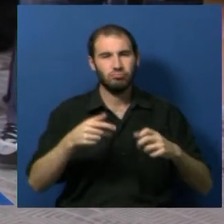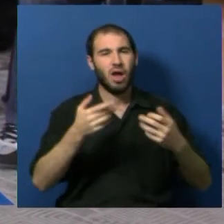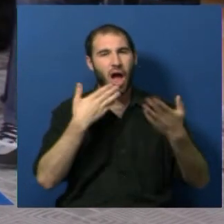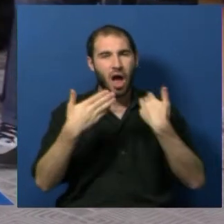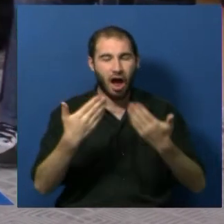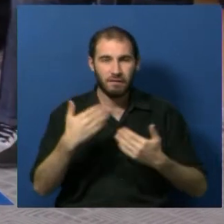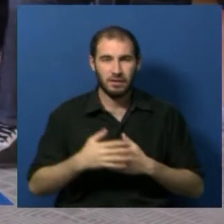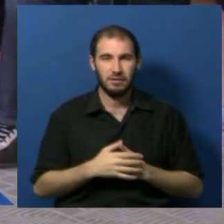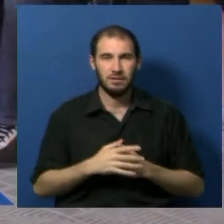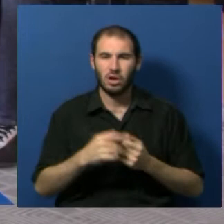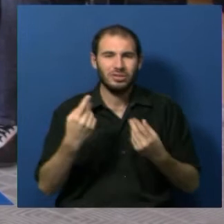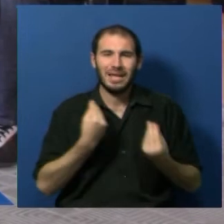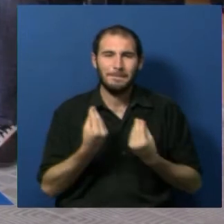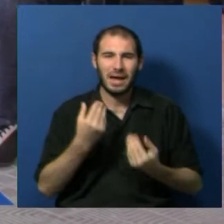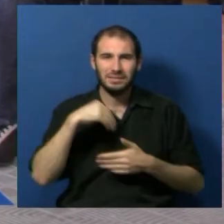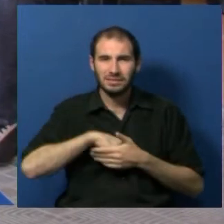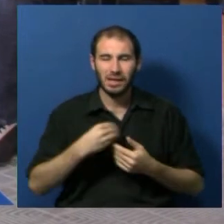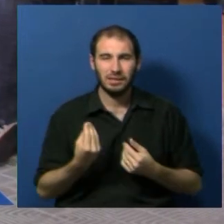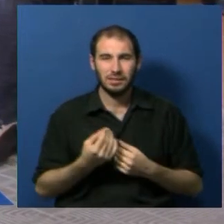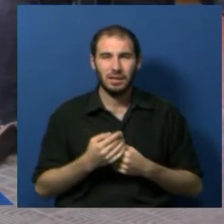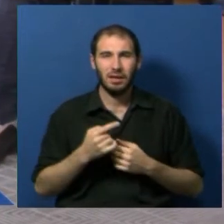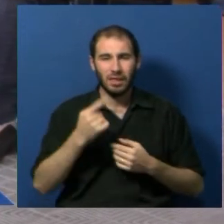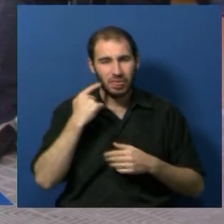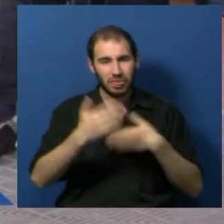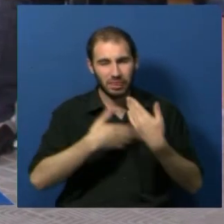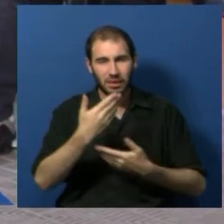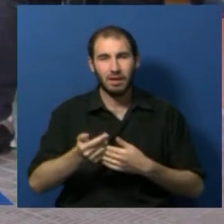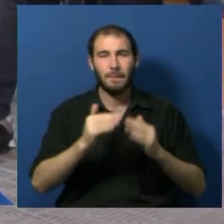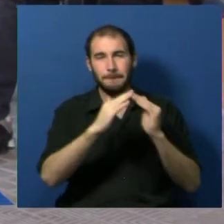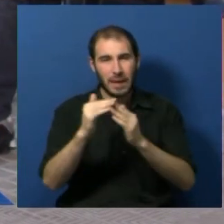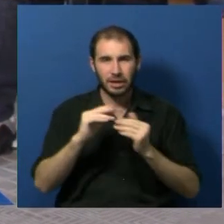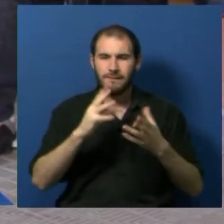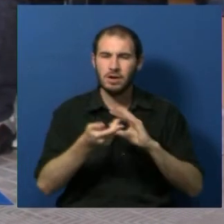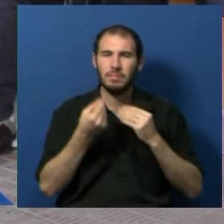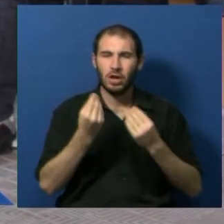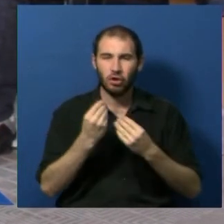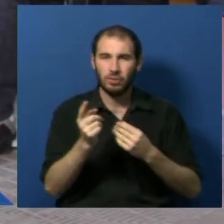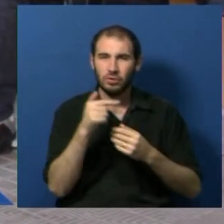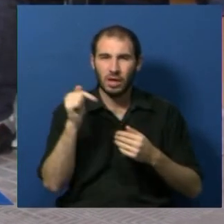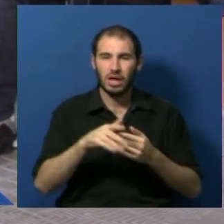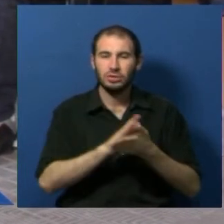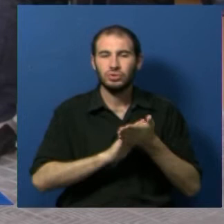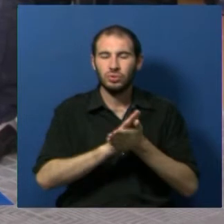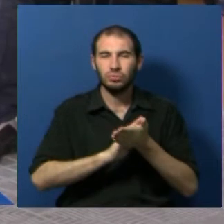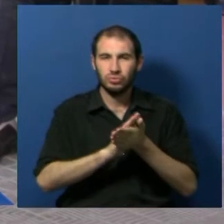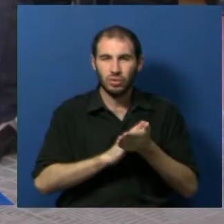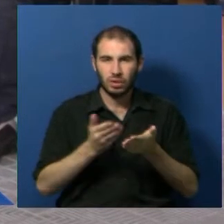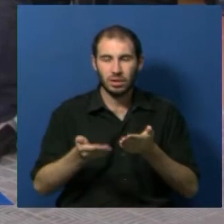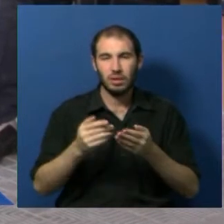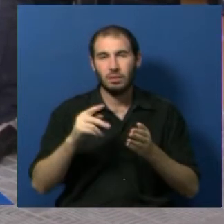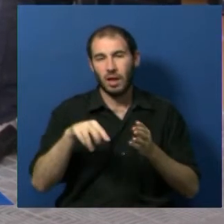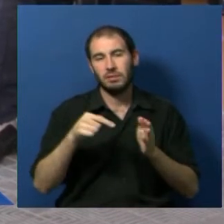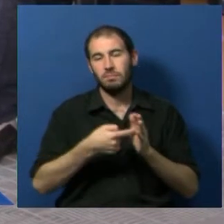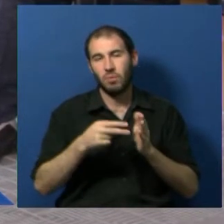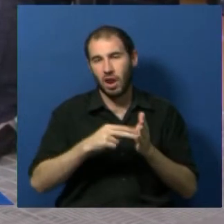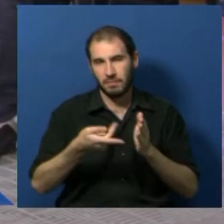contarnos lo que nos pasa, lo que vivimos en el día a día, en el barrio, y de qué manera podemos encontrar soluciones